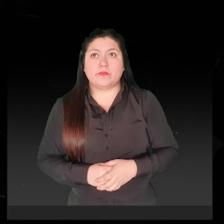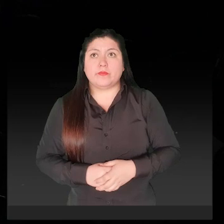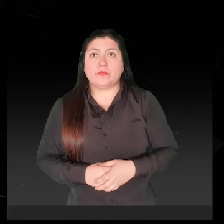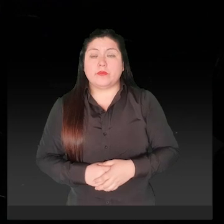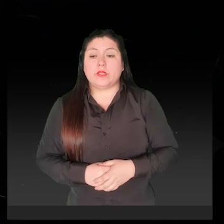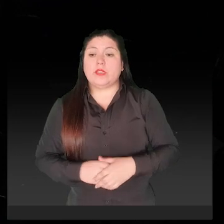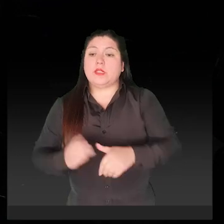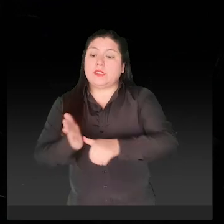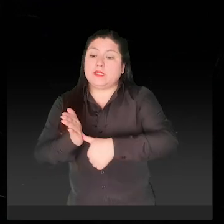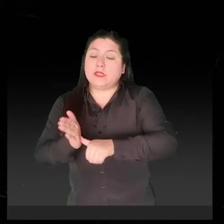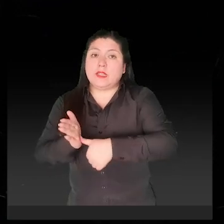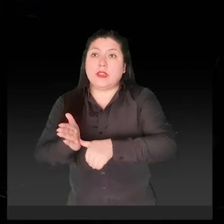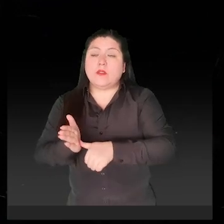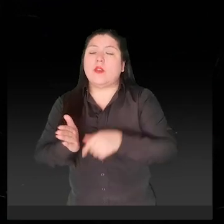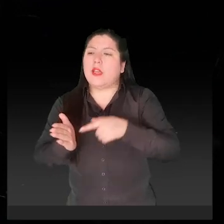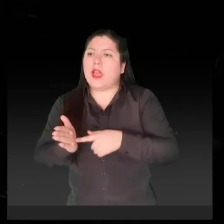cédula digital colombiana.